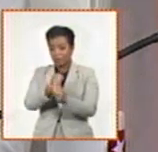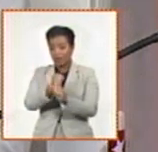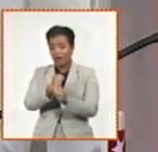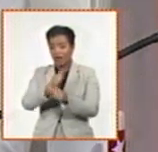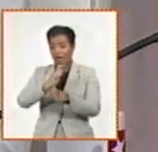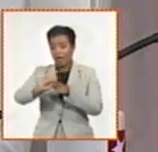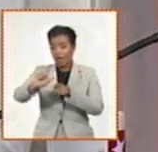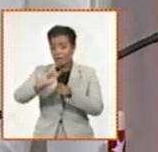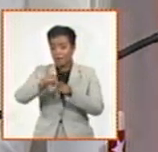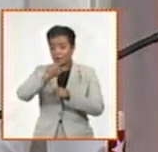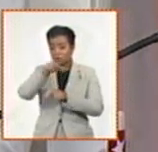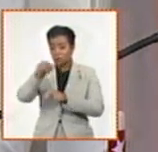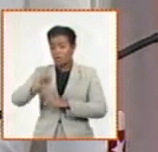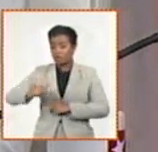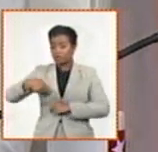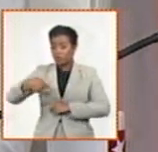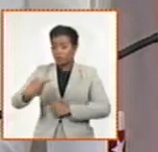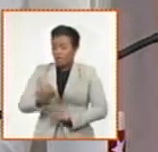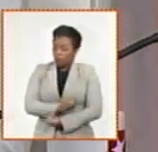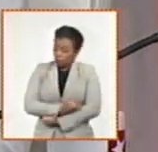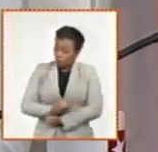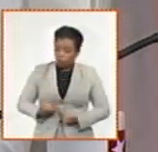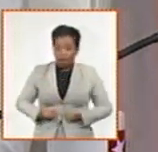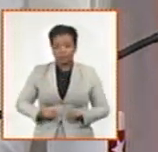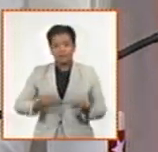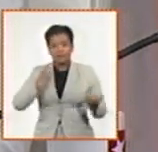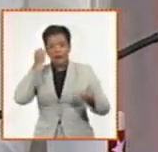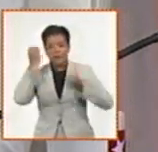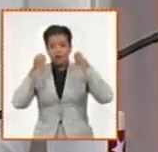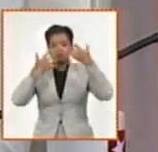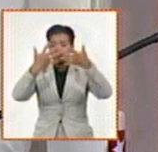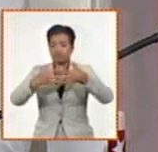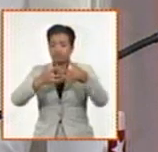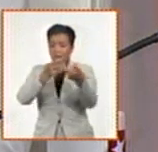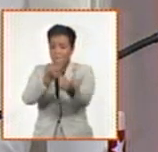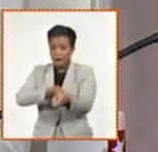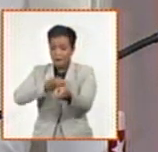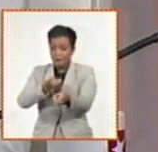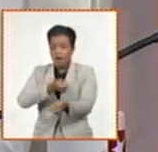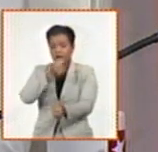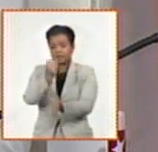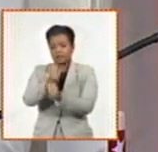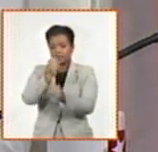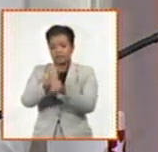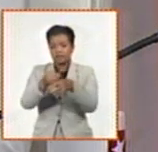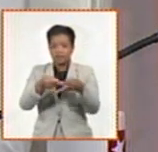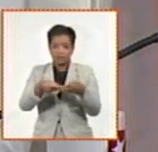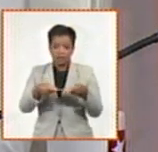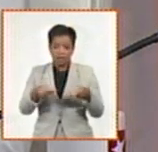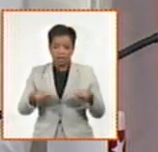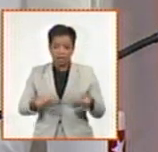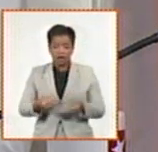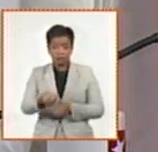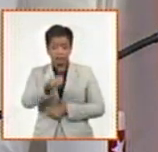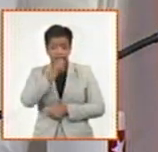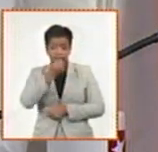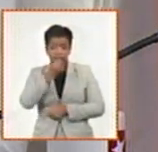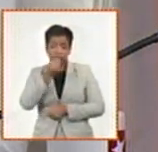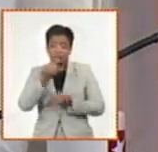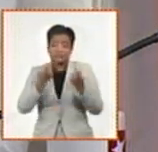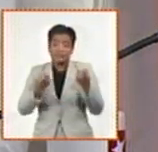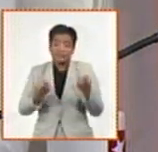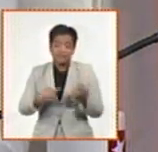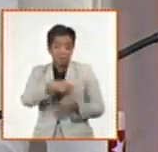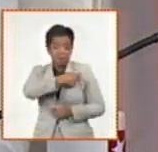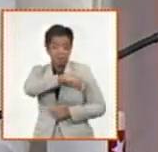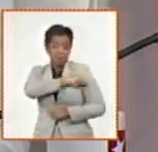que día a día con mucho esfuerzo y mucha creatividad hacen producir la tierra y producen esos alimentos tan necesarios